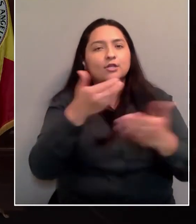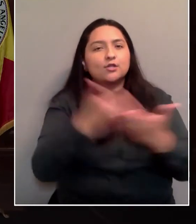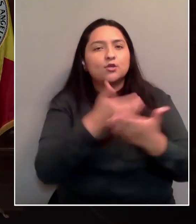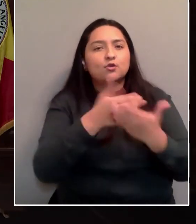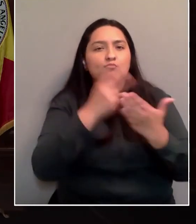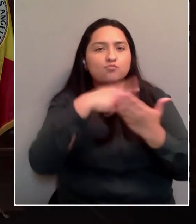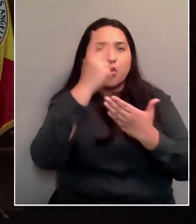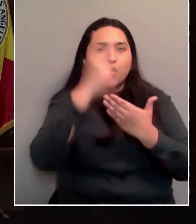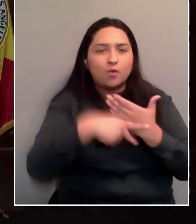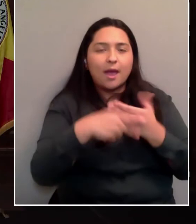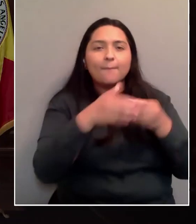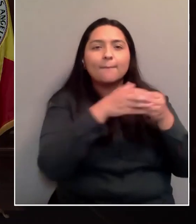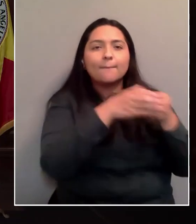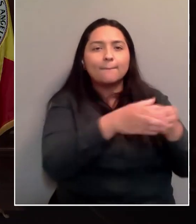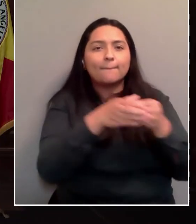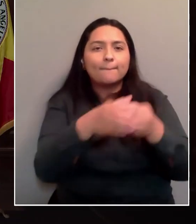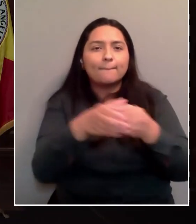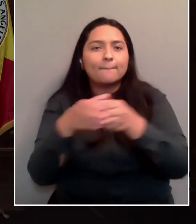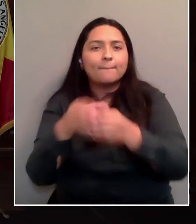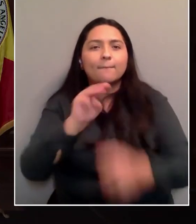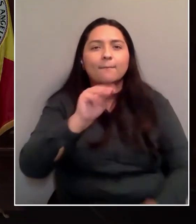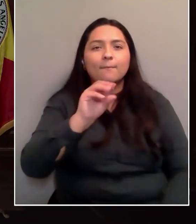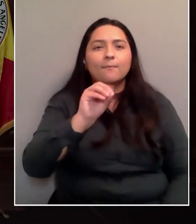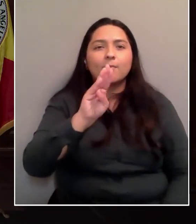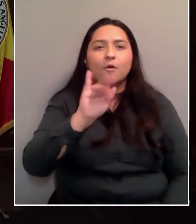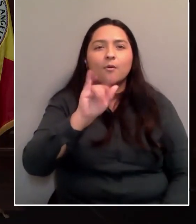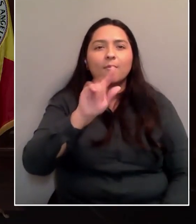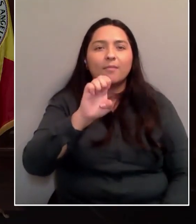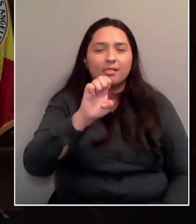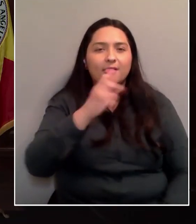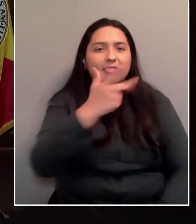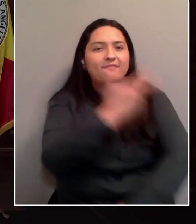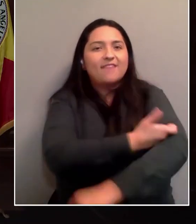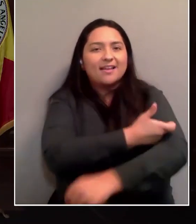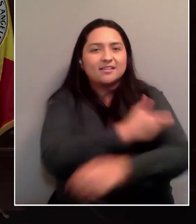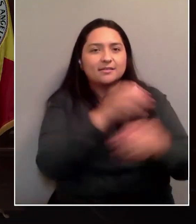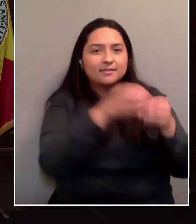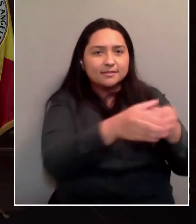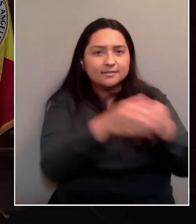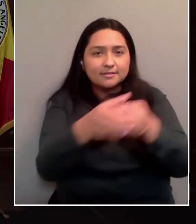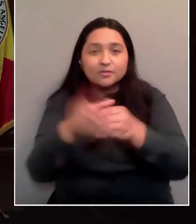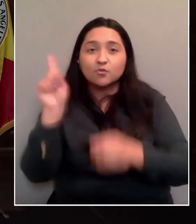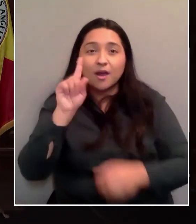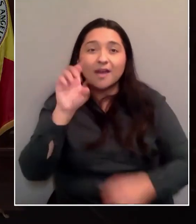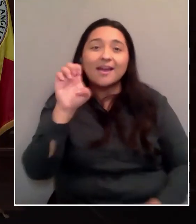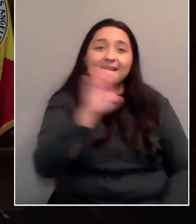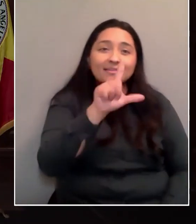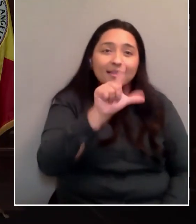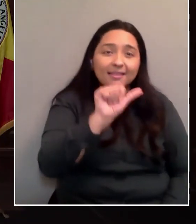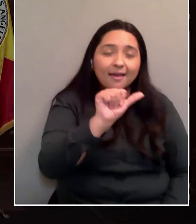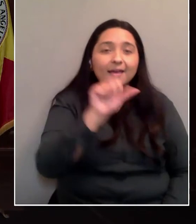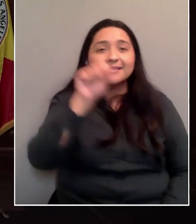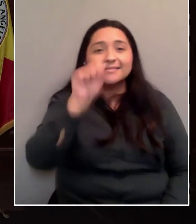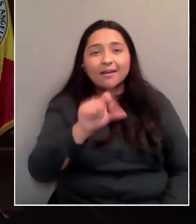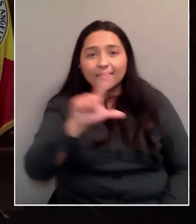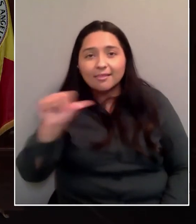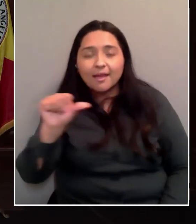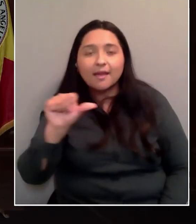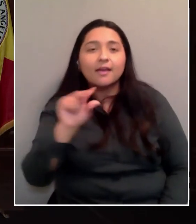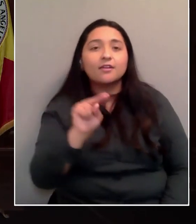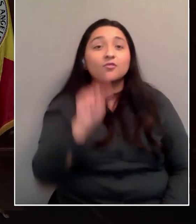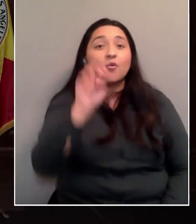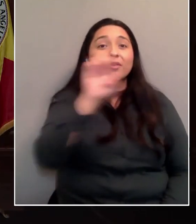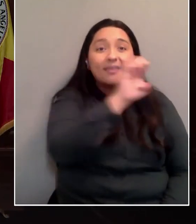comunidades de bajos recursos, en el sur de Los Angeles, en el este de Los Angeles, en el noreste de San Fernando, en las